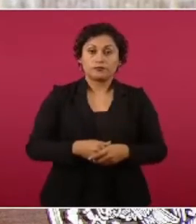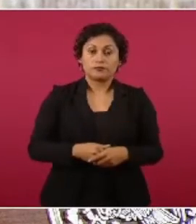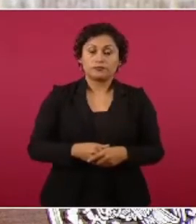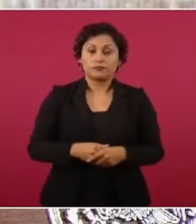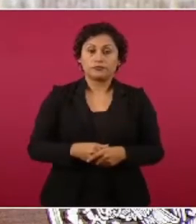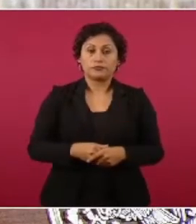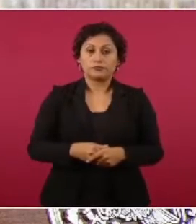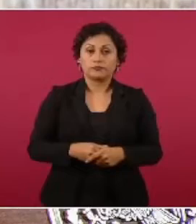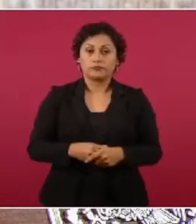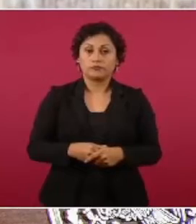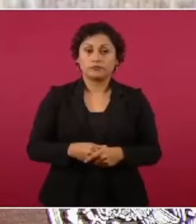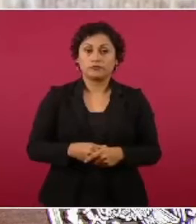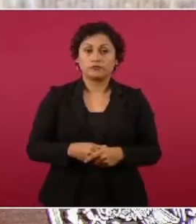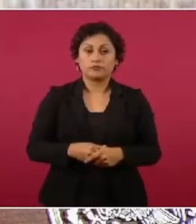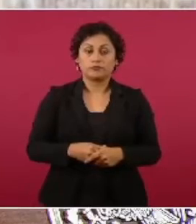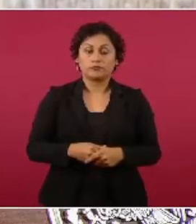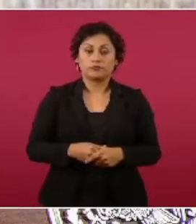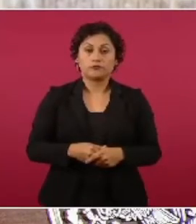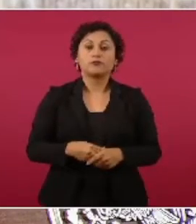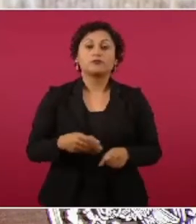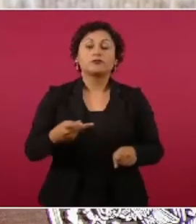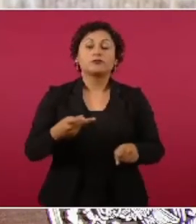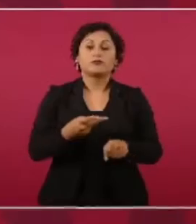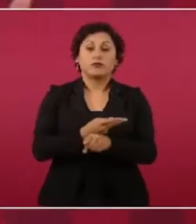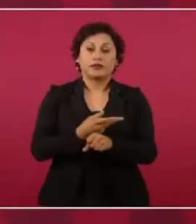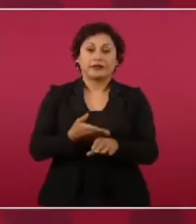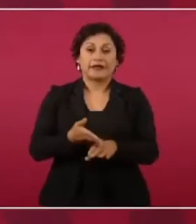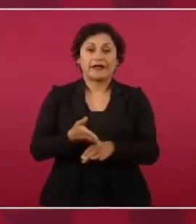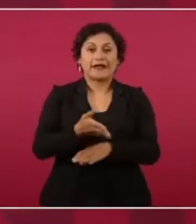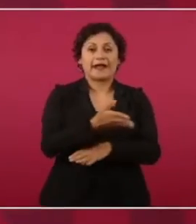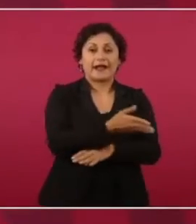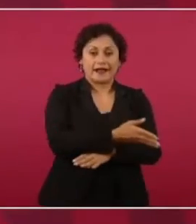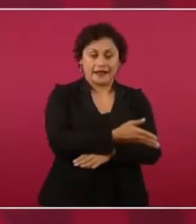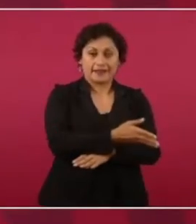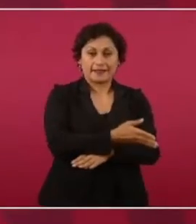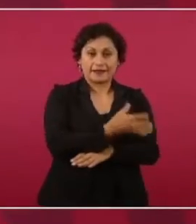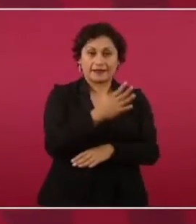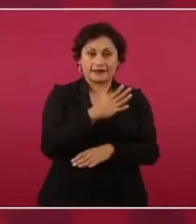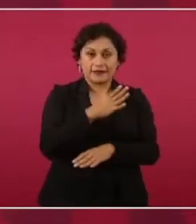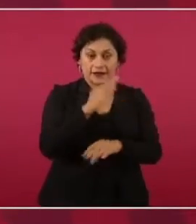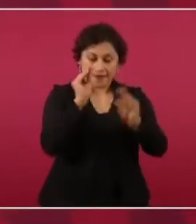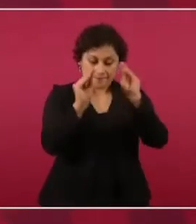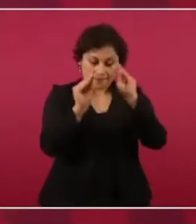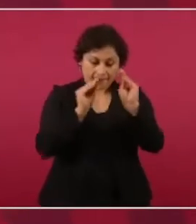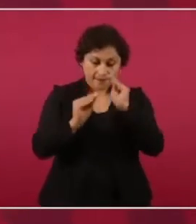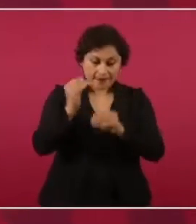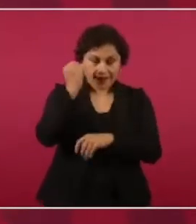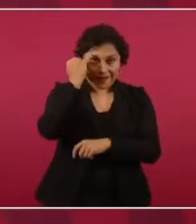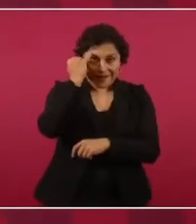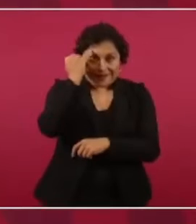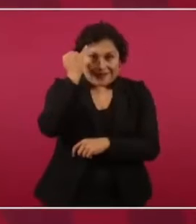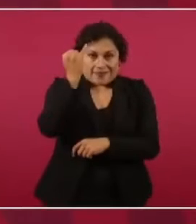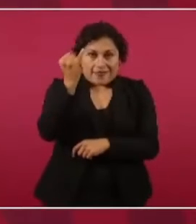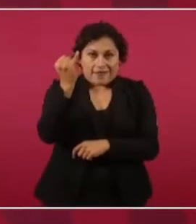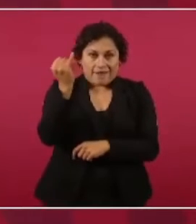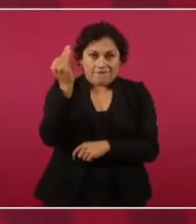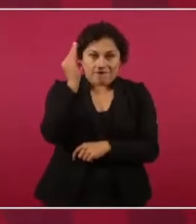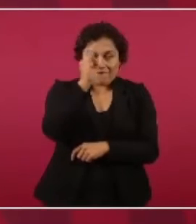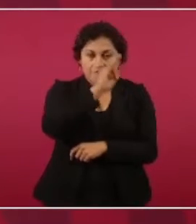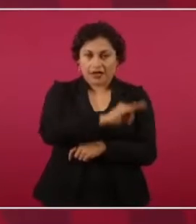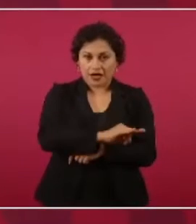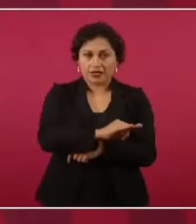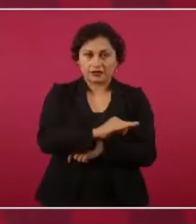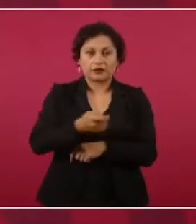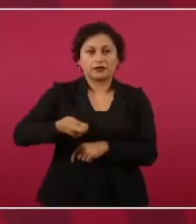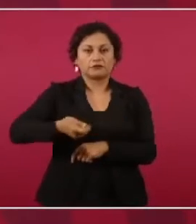que se había fabricado lo de la llamada verdad histórica, que a los